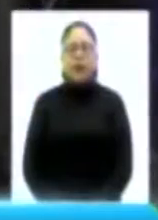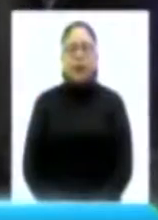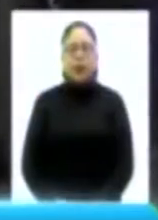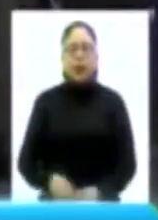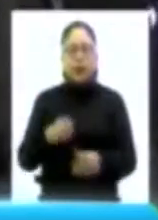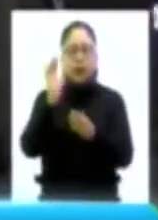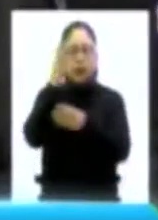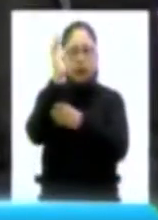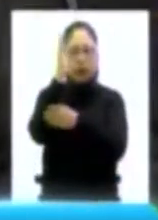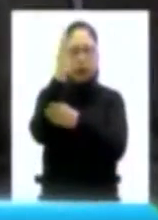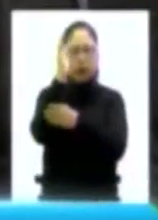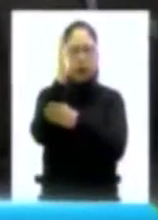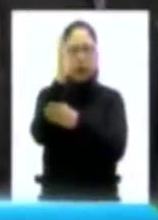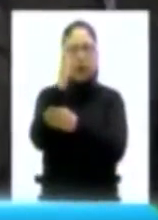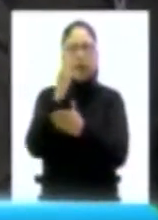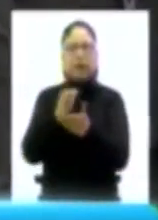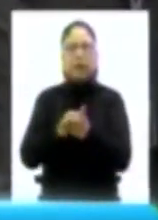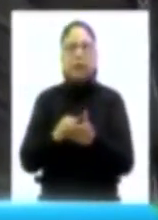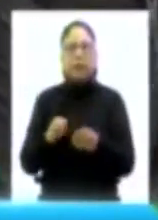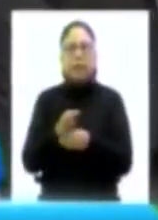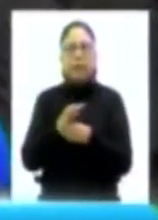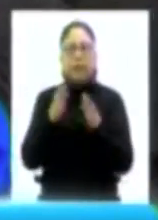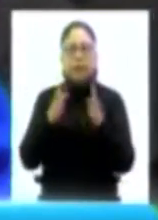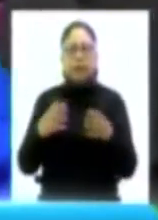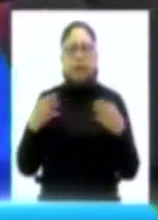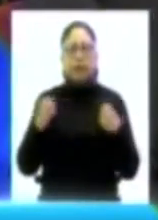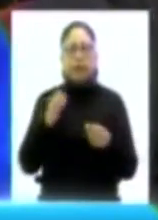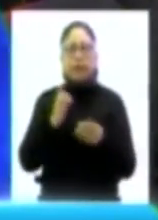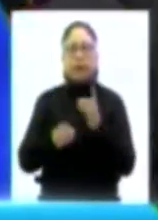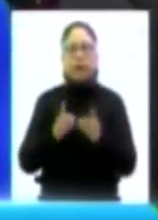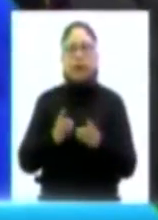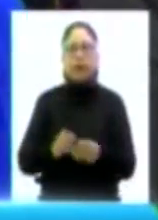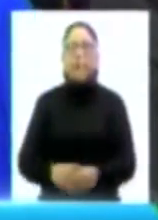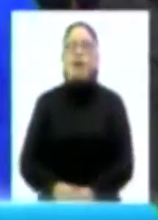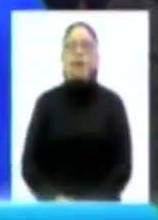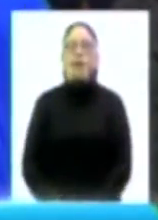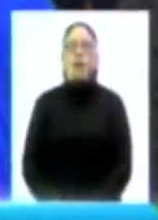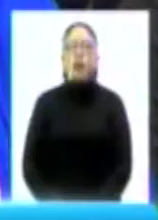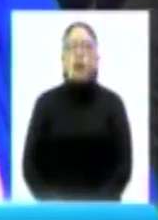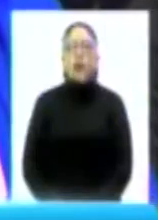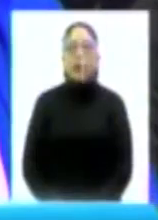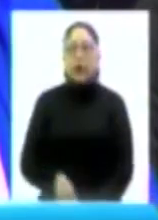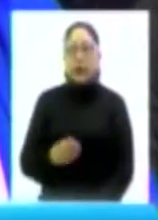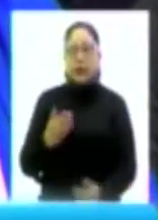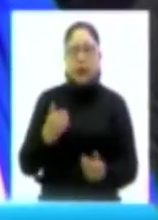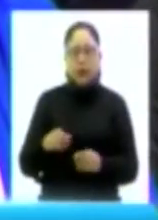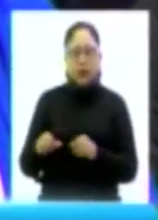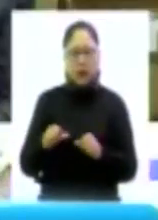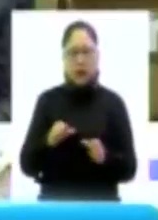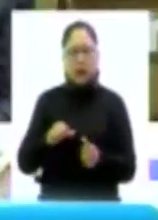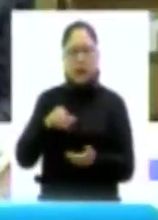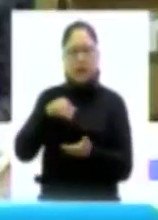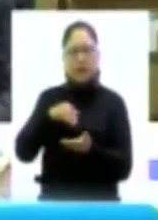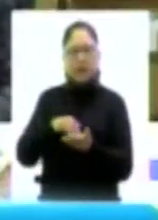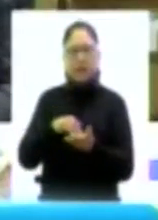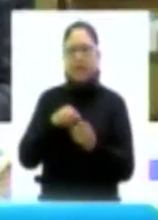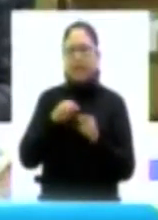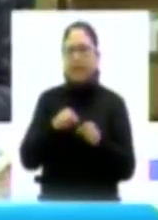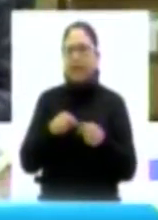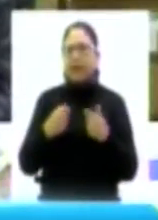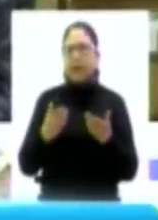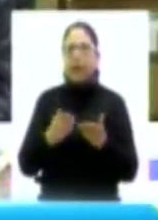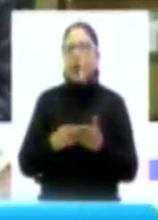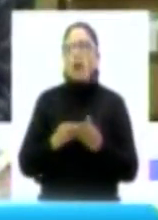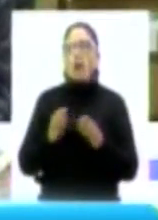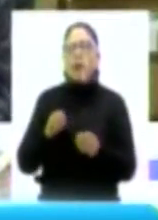palabras del ministro de Salud y Deportes, doctor Edgar Pozzo. Estamos en el acto de entrega de pruebas antígeno nasal para